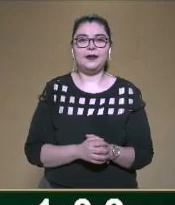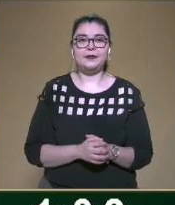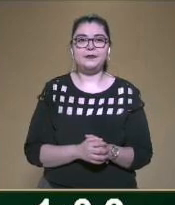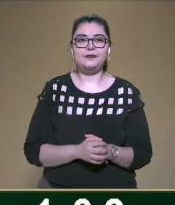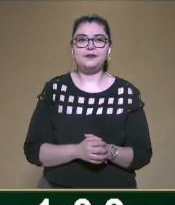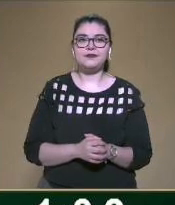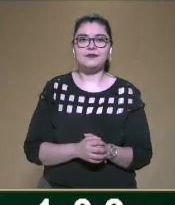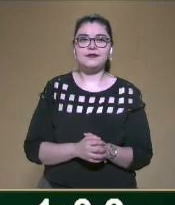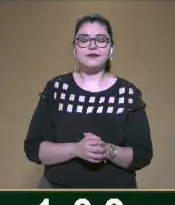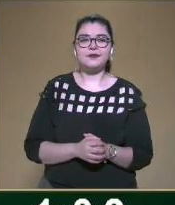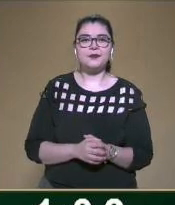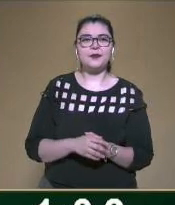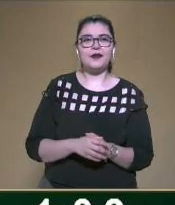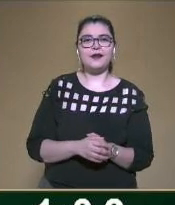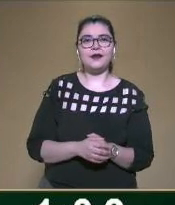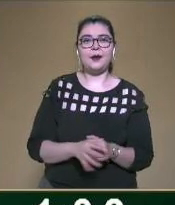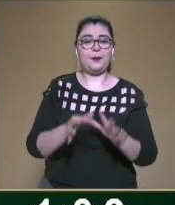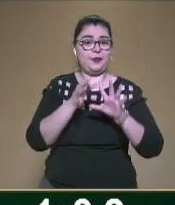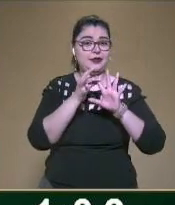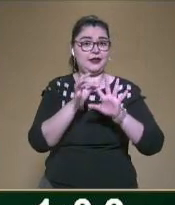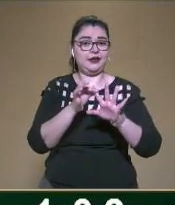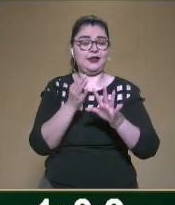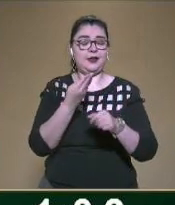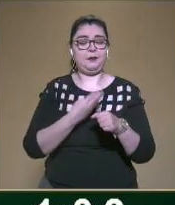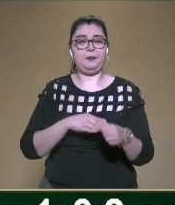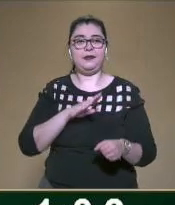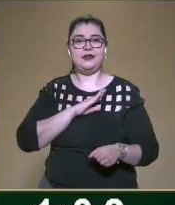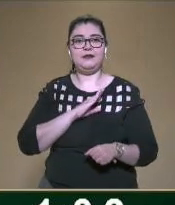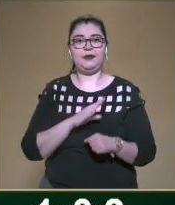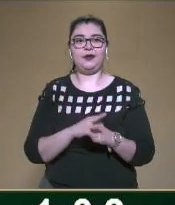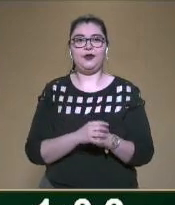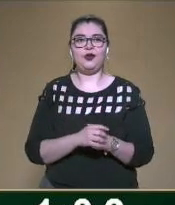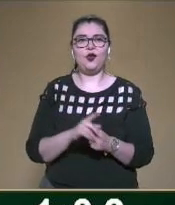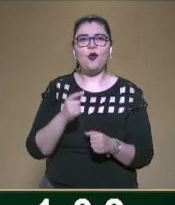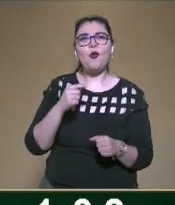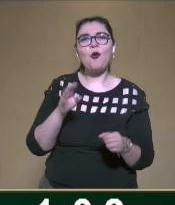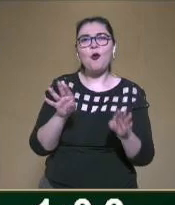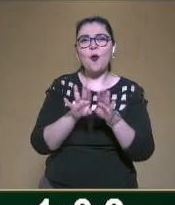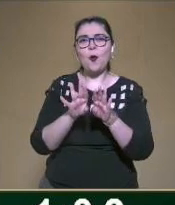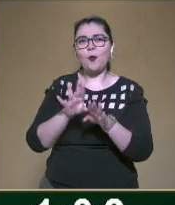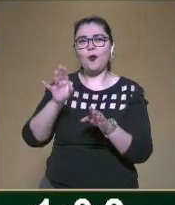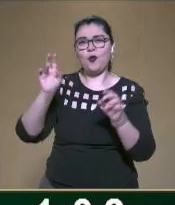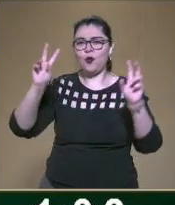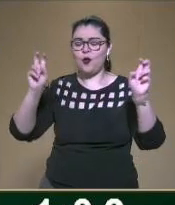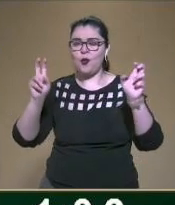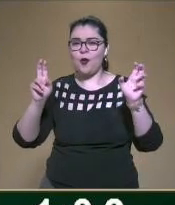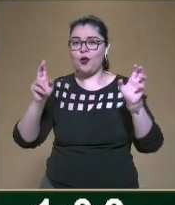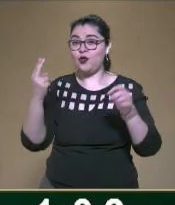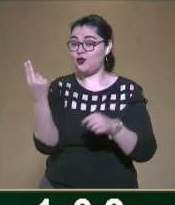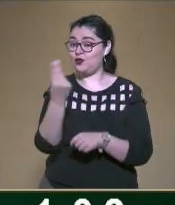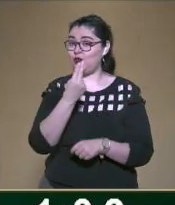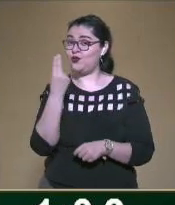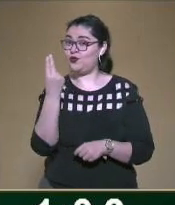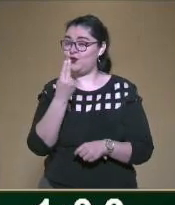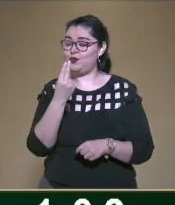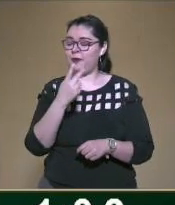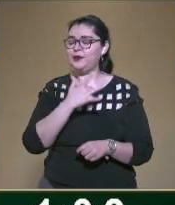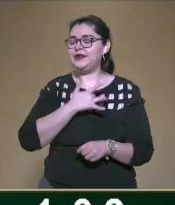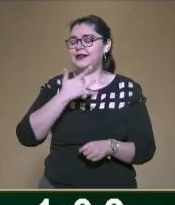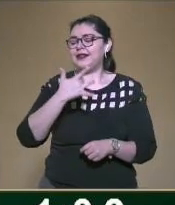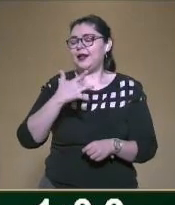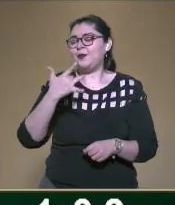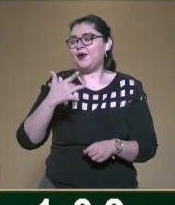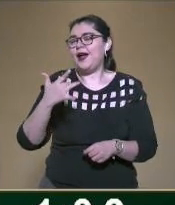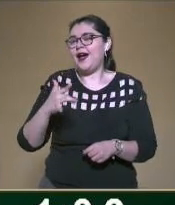presentarnos la sección de español. ¿Cómo se llama la sección de español? Vamos a enamorarnos. Vamos a enamorarnos, y